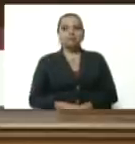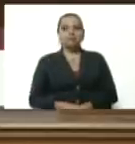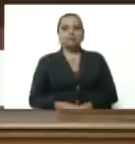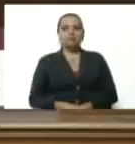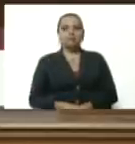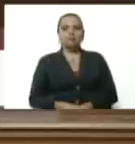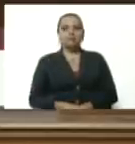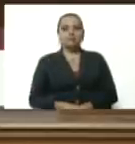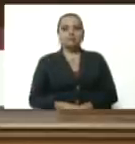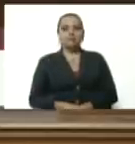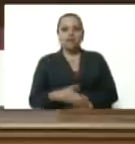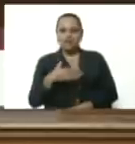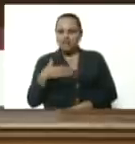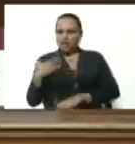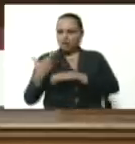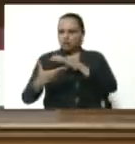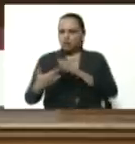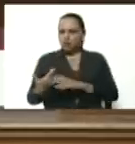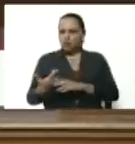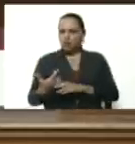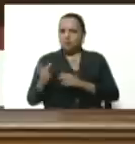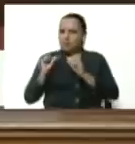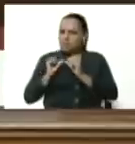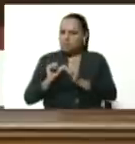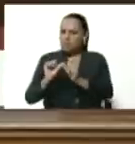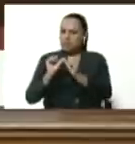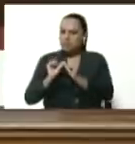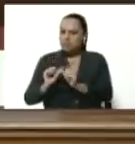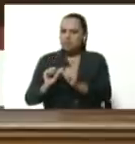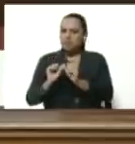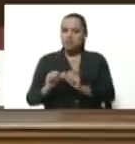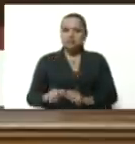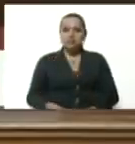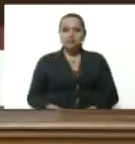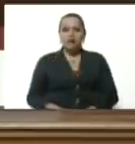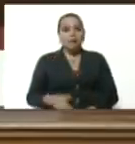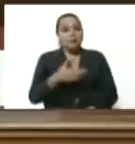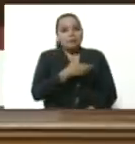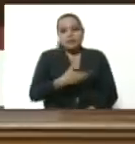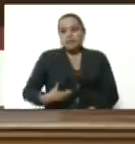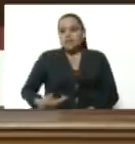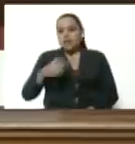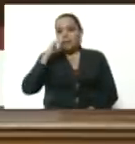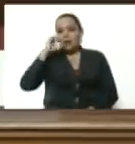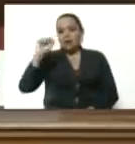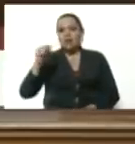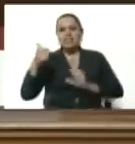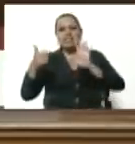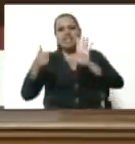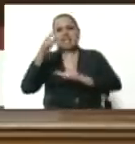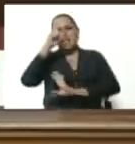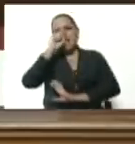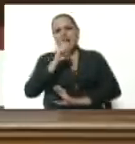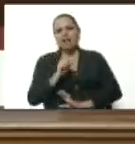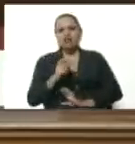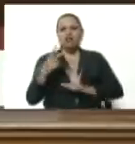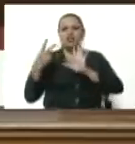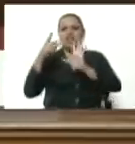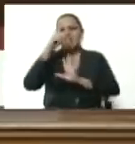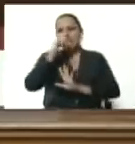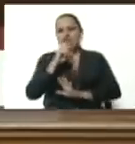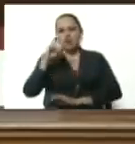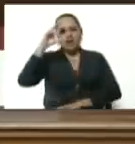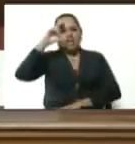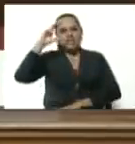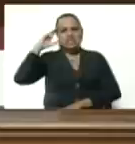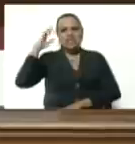La provocación, ellos van a seguir, nosotros vemos al presidente, por Dios, el presidente Nicolás Maduro fue 6 años, casi 7 años canciller